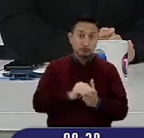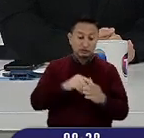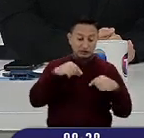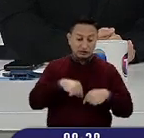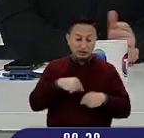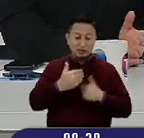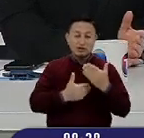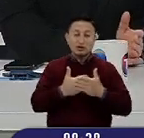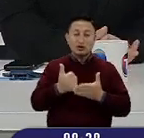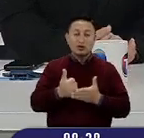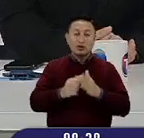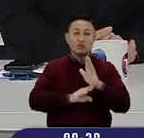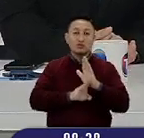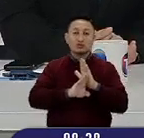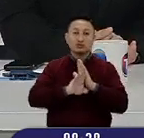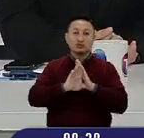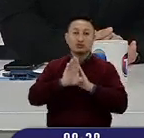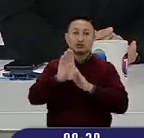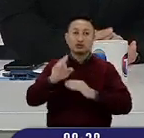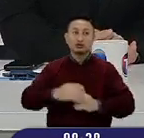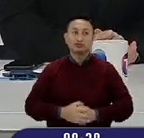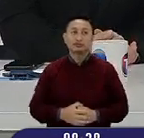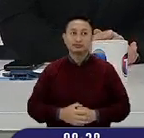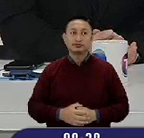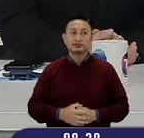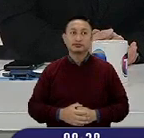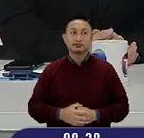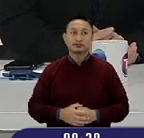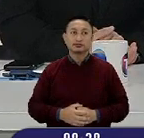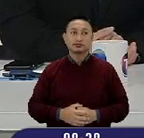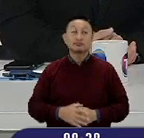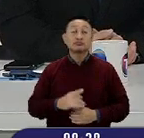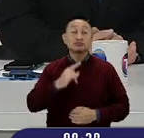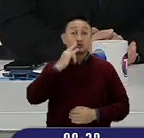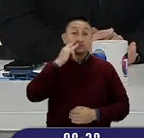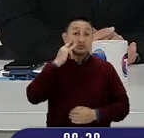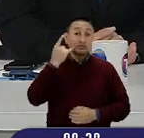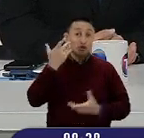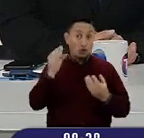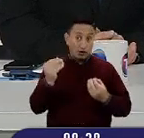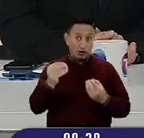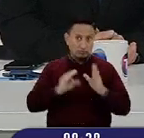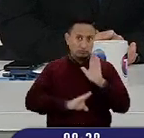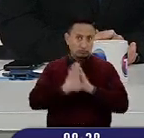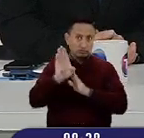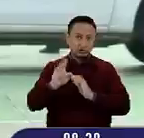avances y fortalezcan el correcto desarrollo de los niños y jóvenes. Veamos.